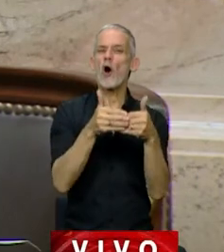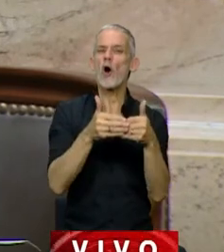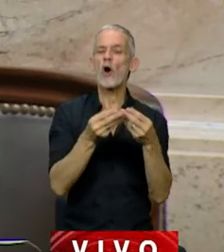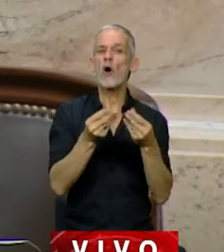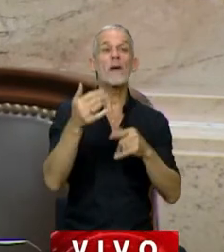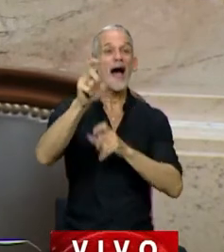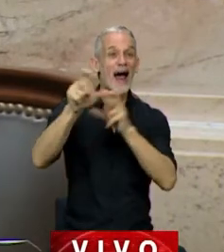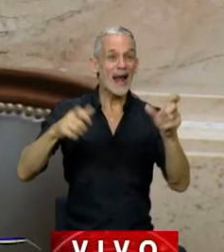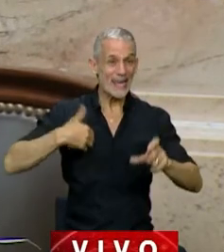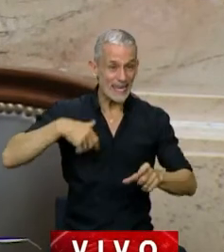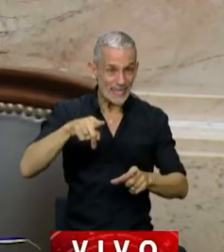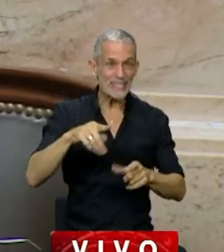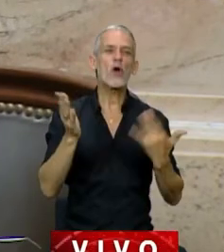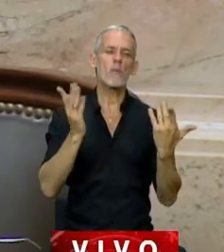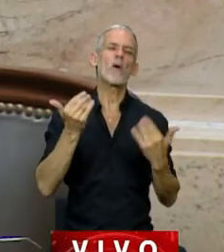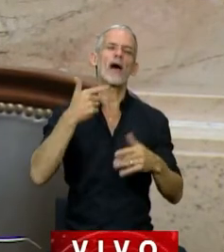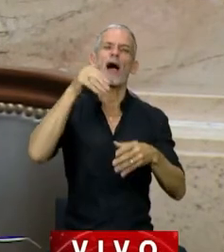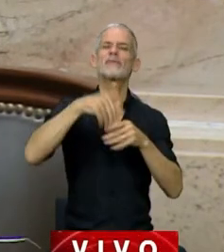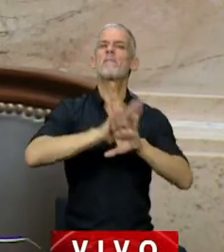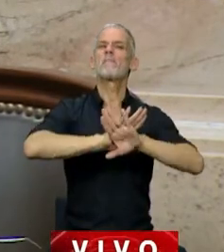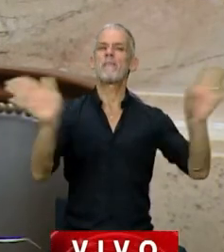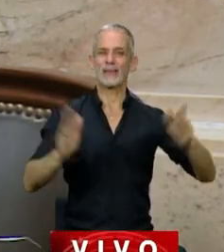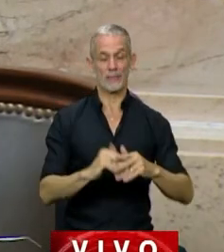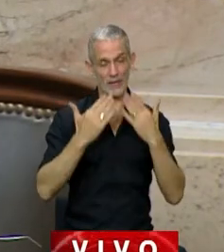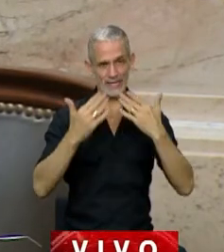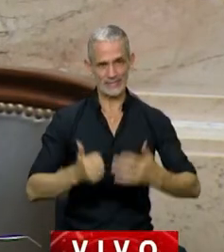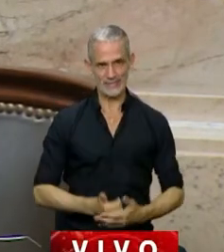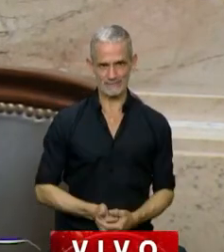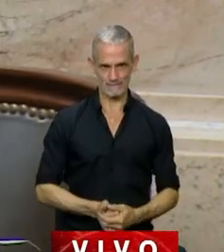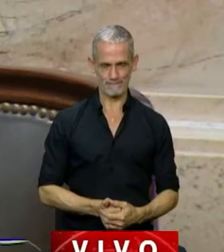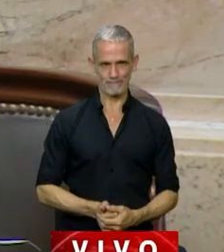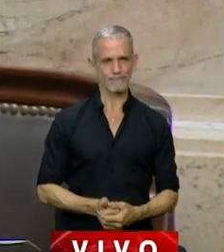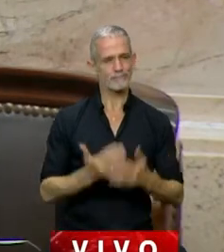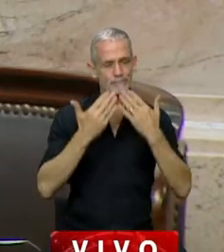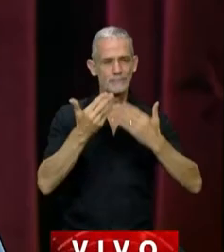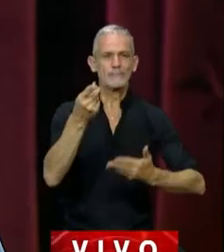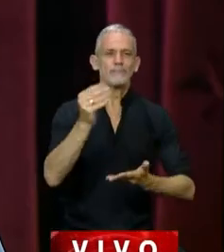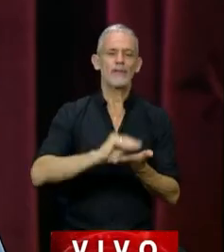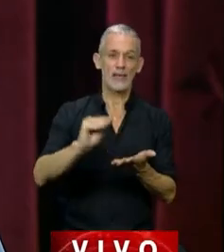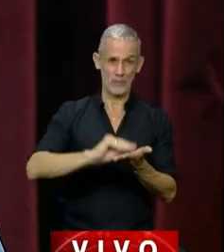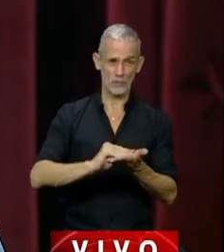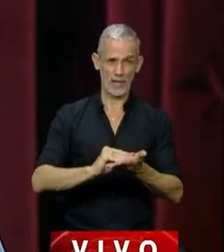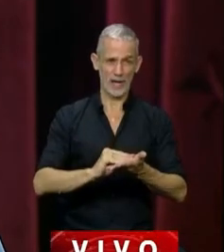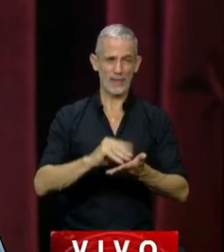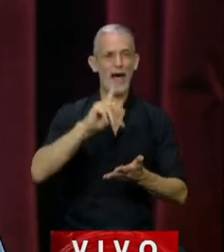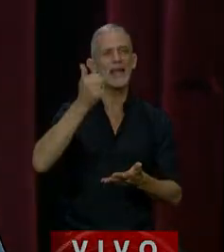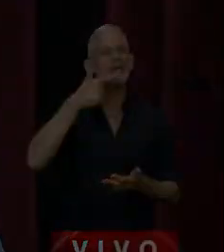para que los argentinos vuelvan a decir basta. Gracias, señor presidente. Gracias, diputada Laciar.